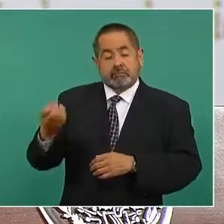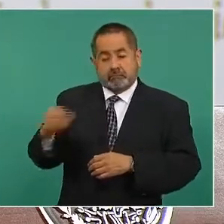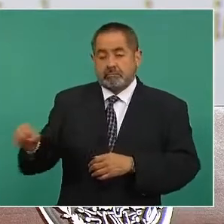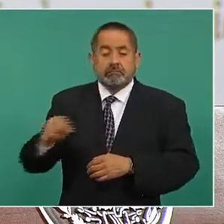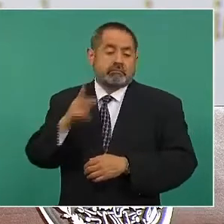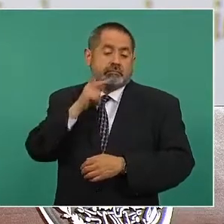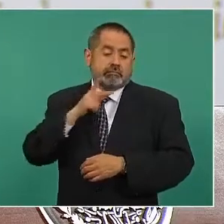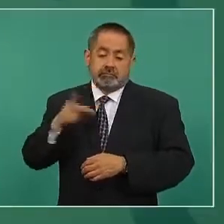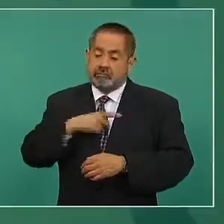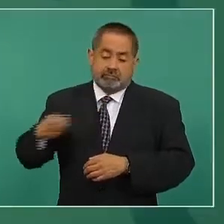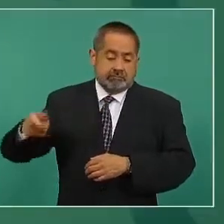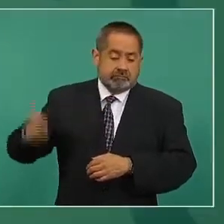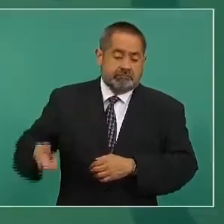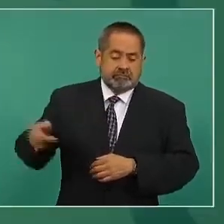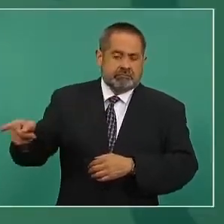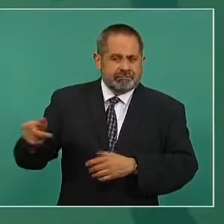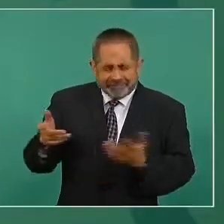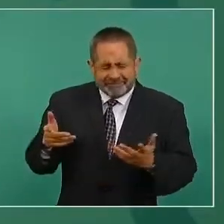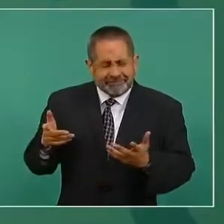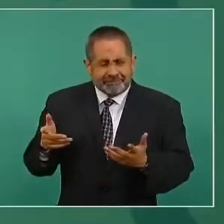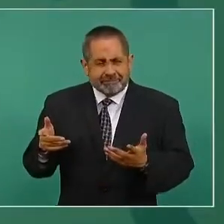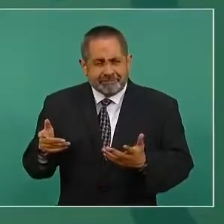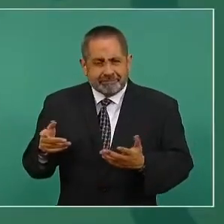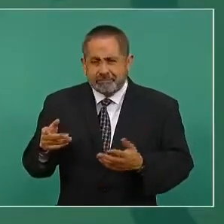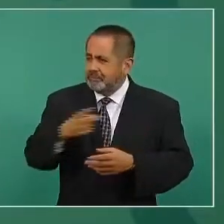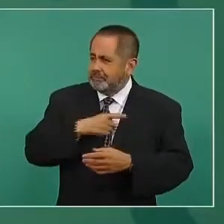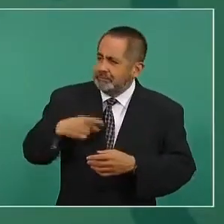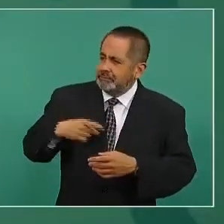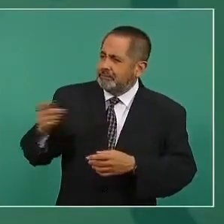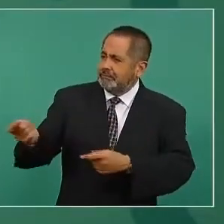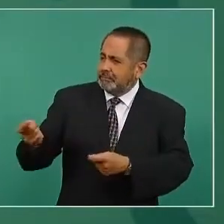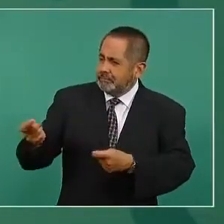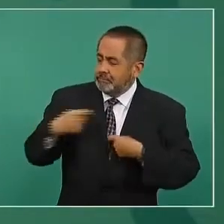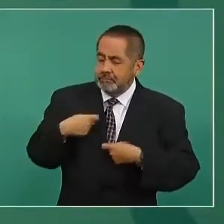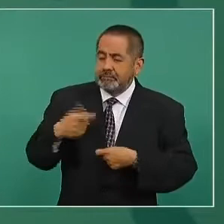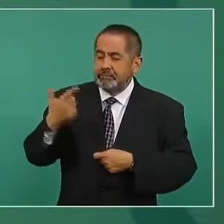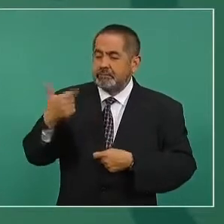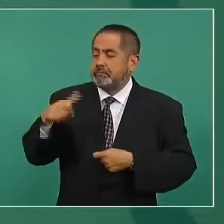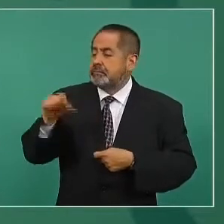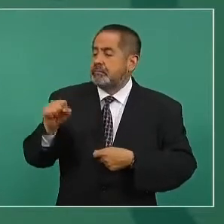a que les venda gas subsidiado,